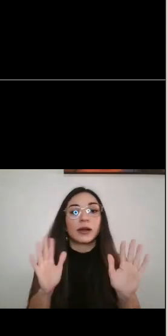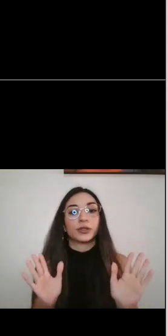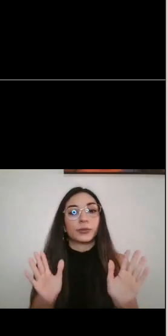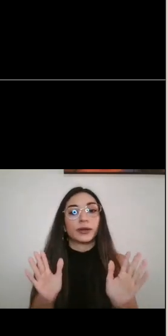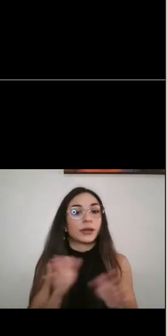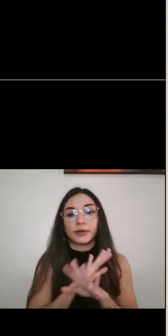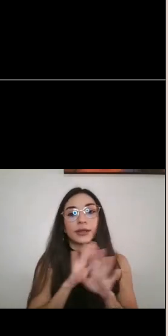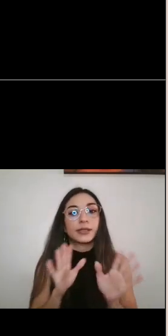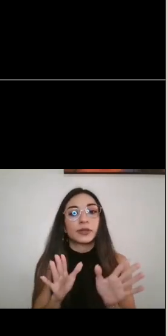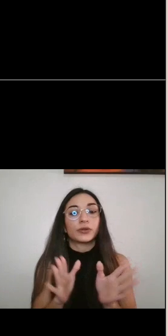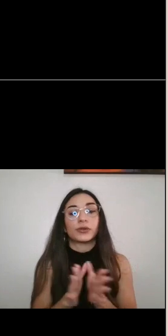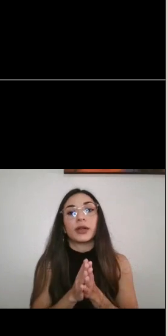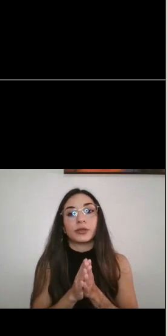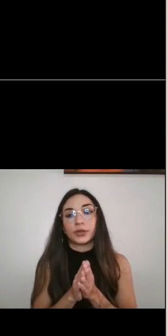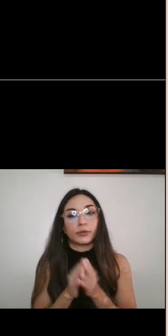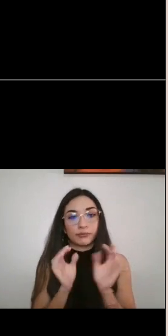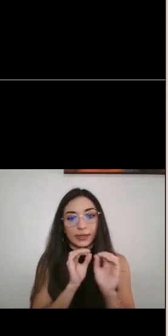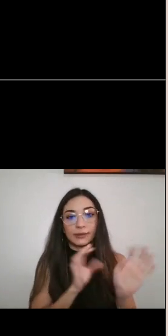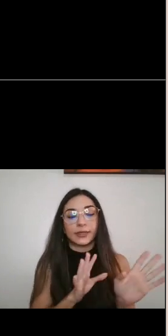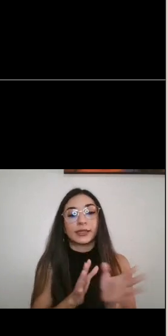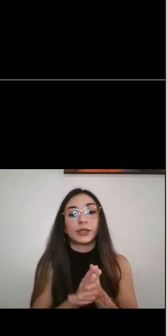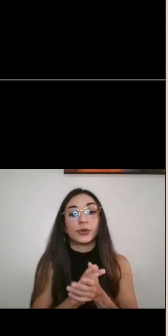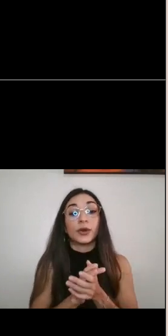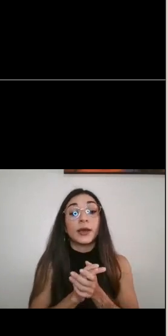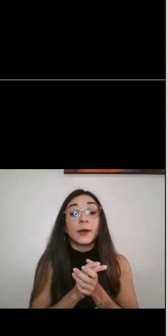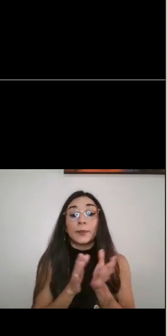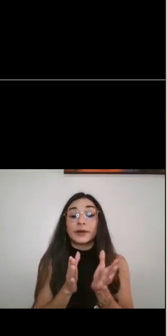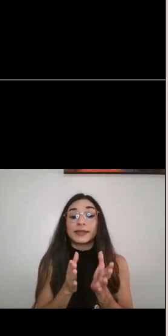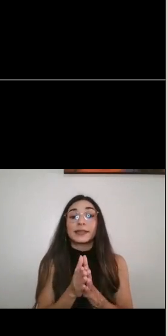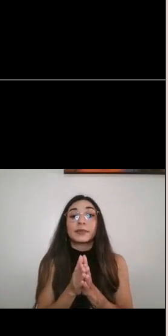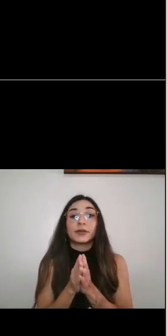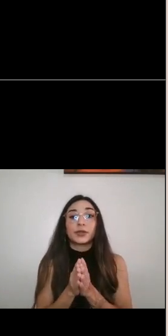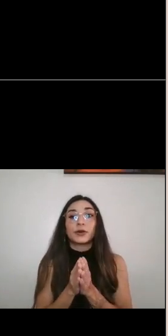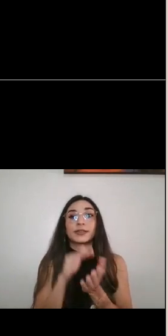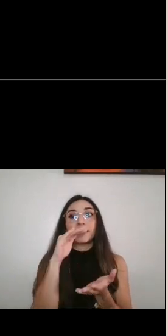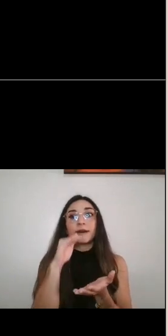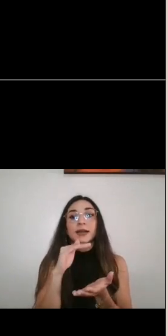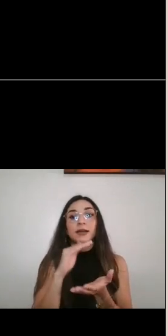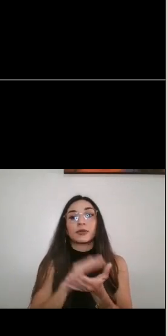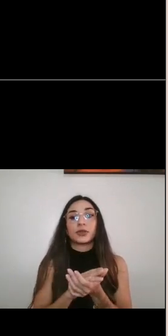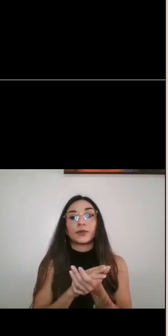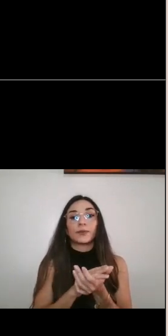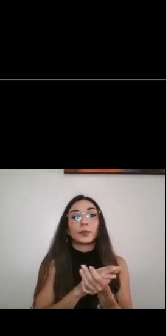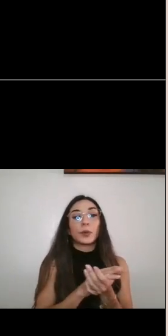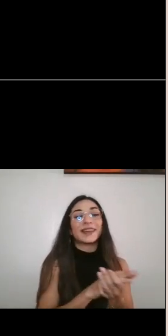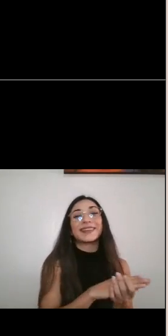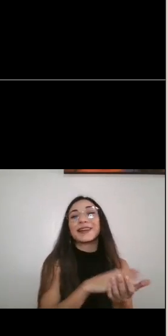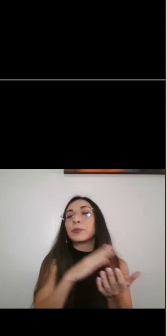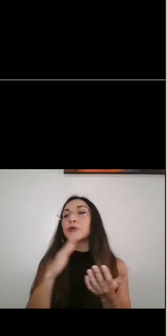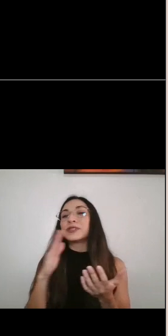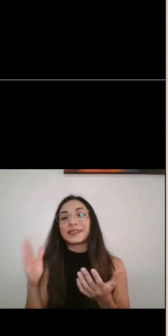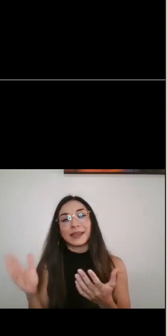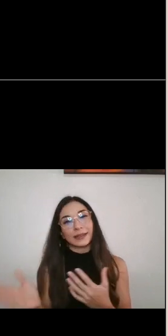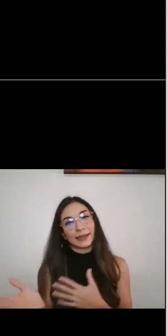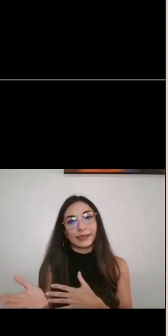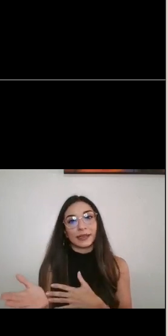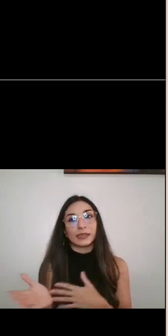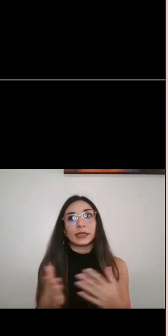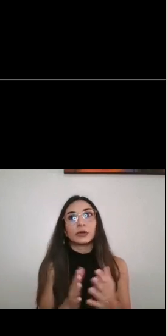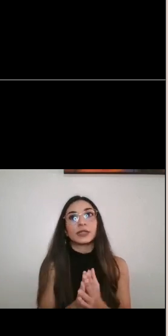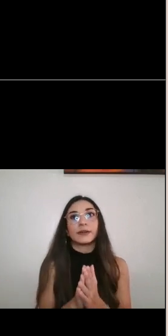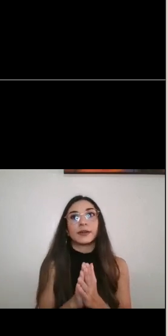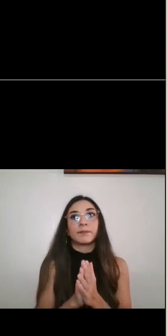baja la audición, ¿verdad? Hay una disminución de la audición, sí, sencillo. Pero esa disminución o esa baja en la audición puede tener muchas